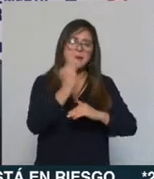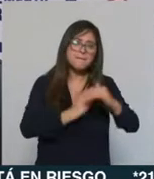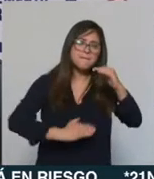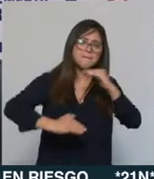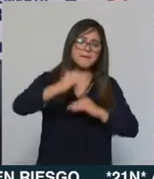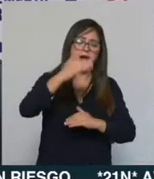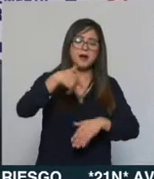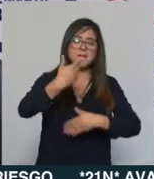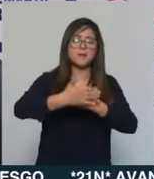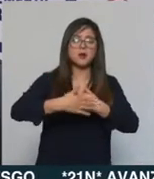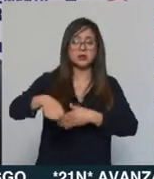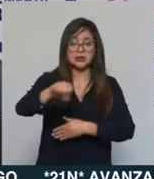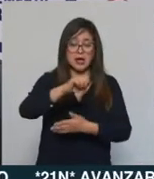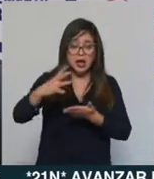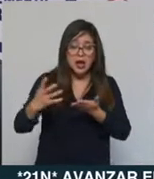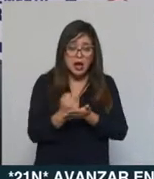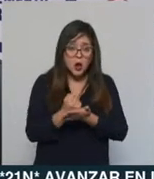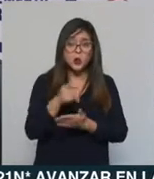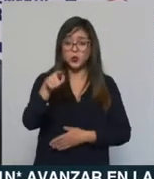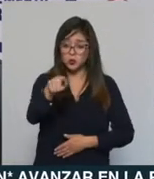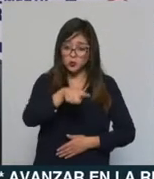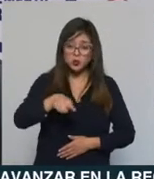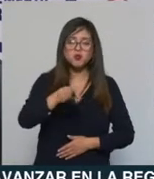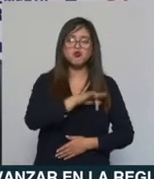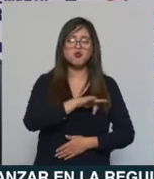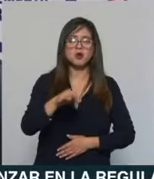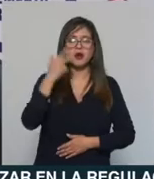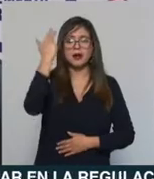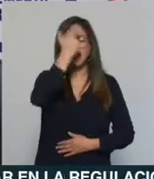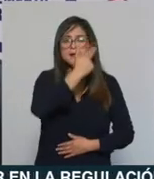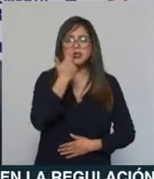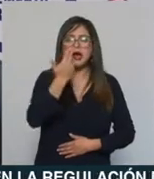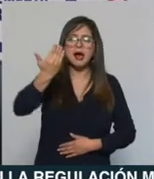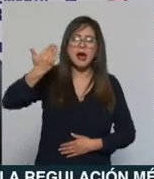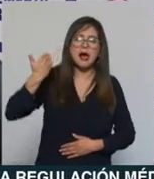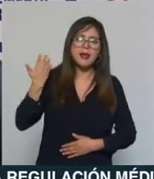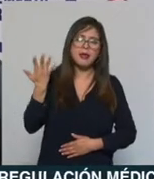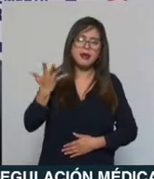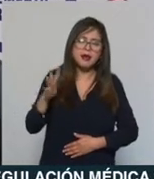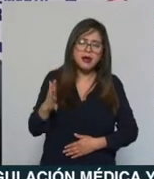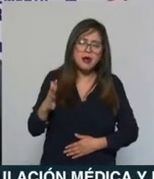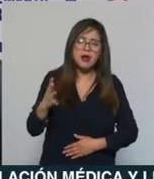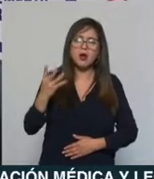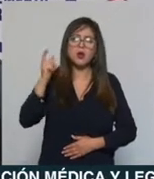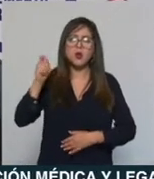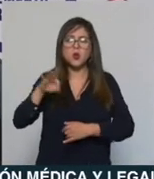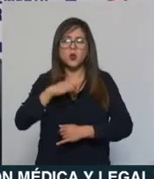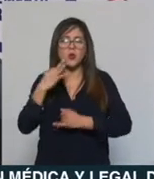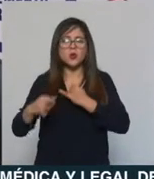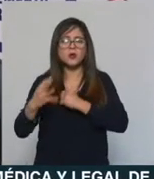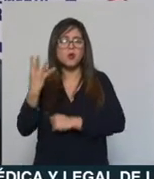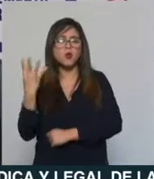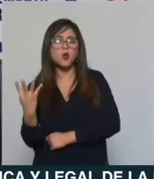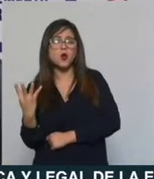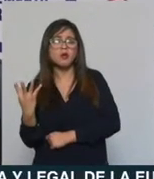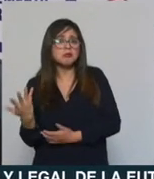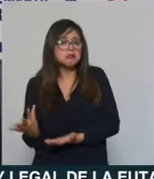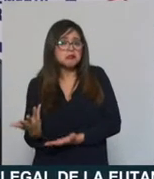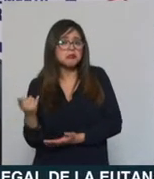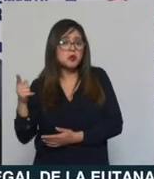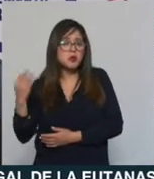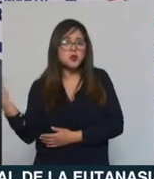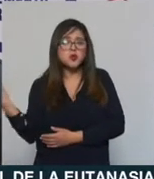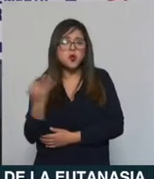partido del sábado. Chequen de esos que terminaron los más regulares en los últimos 4, donde quedaron en términos de